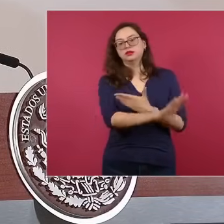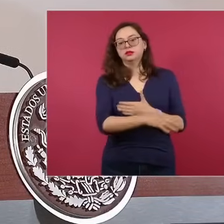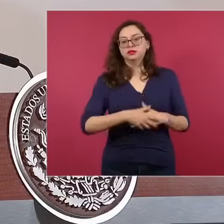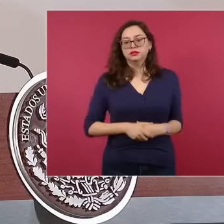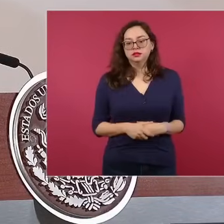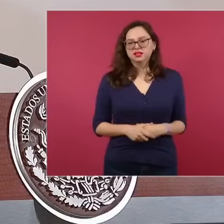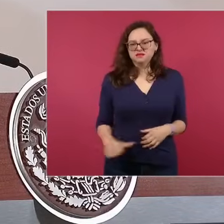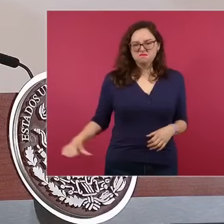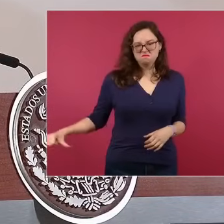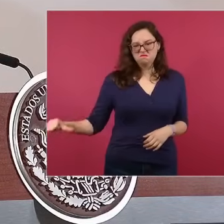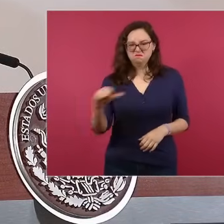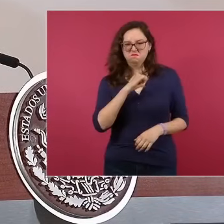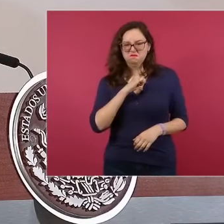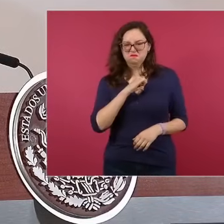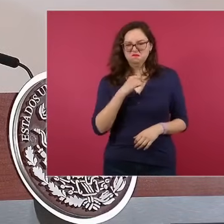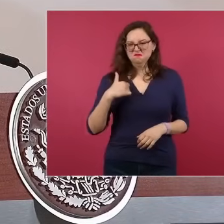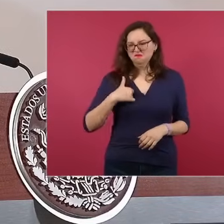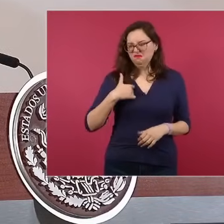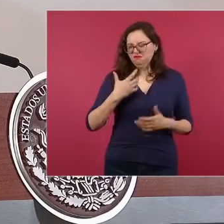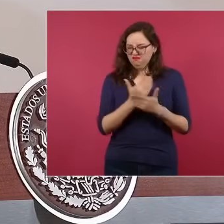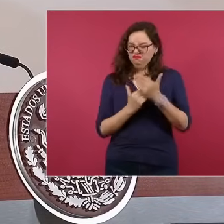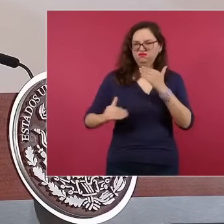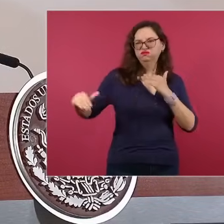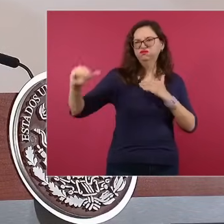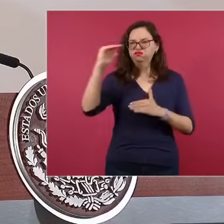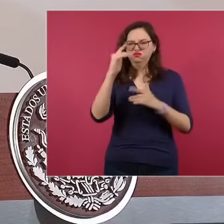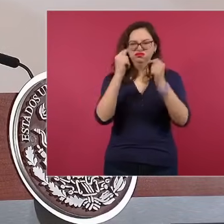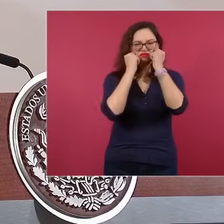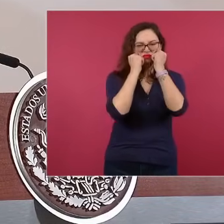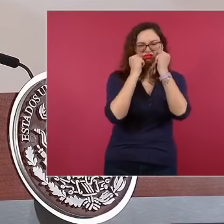costa sin escrúpulos morales,